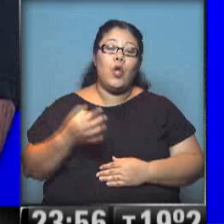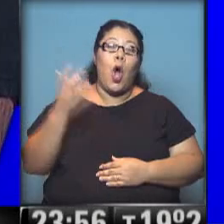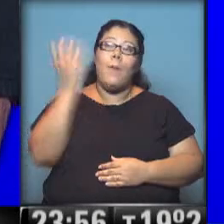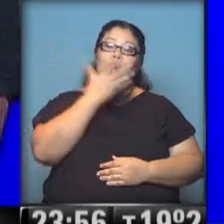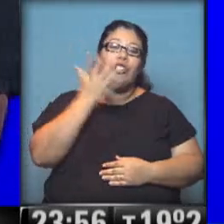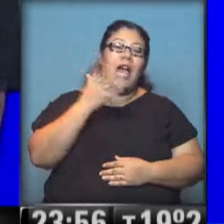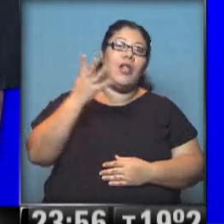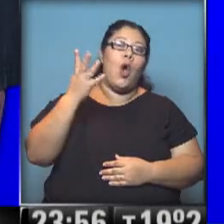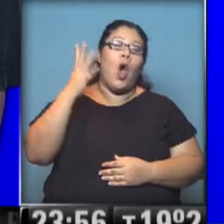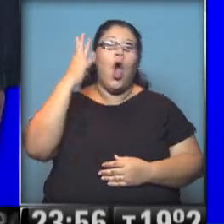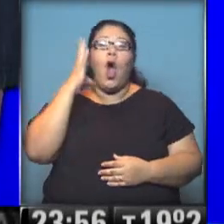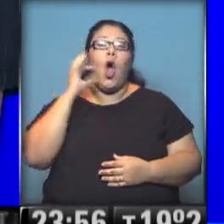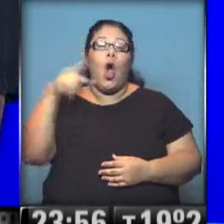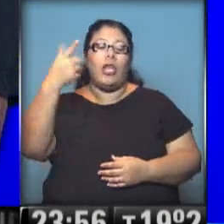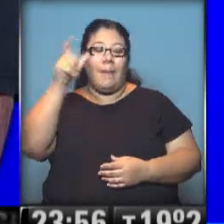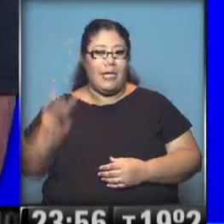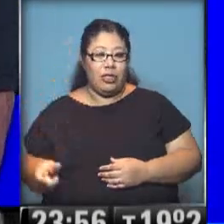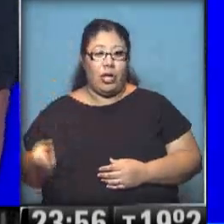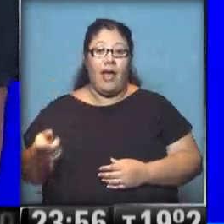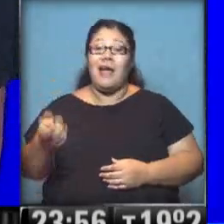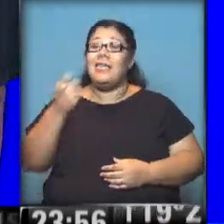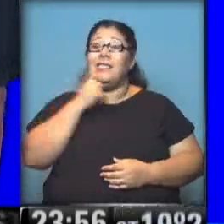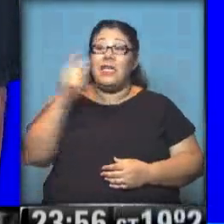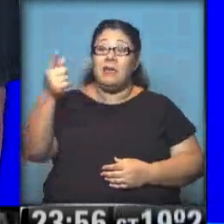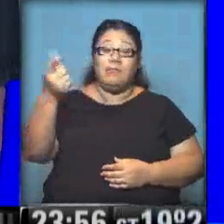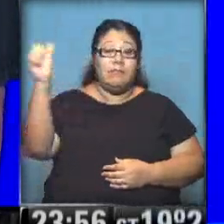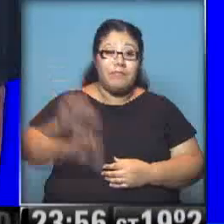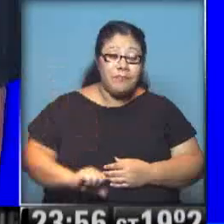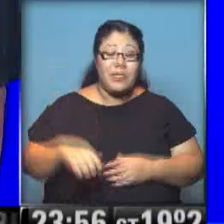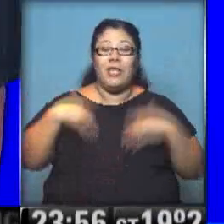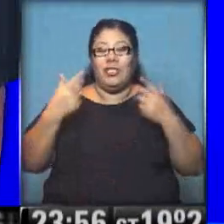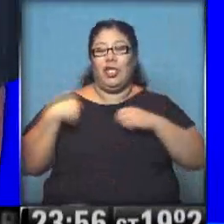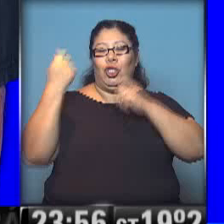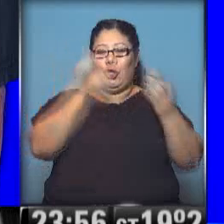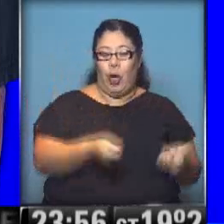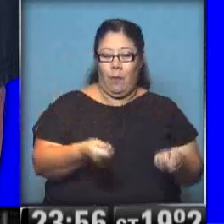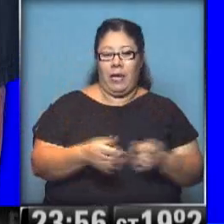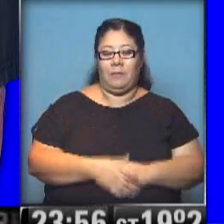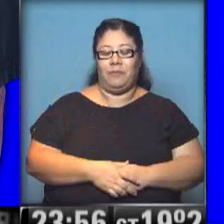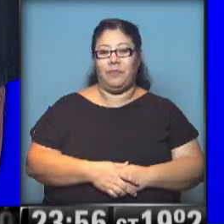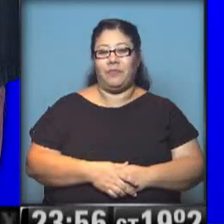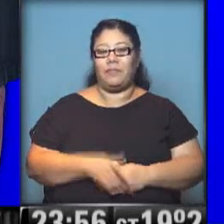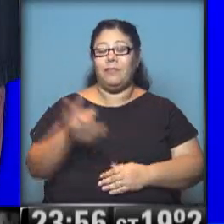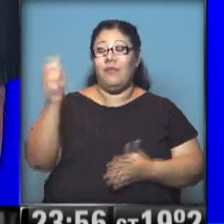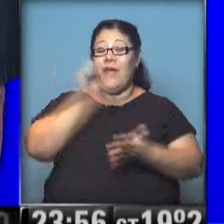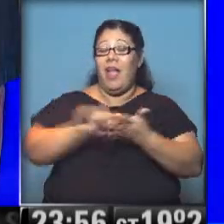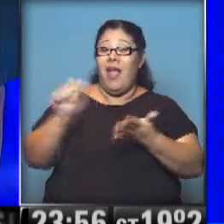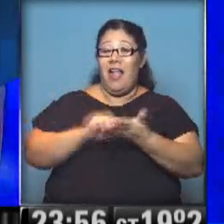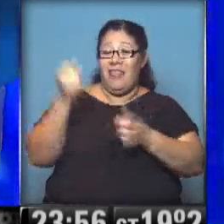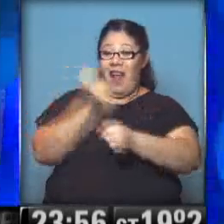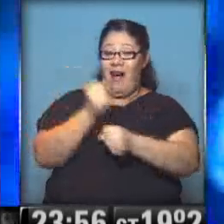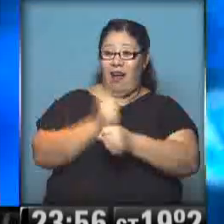tiene que venir a ocupar un espacio que otro no ocupa. Bien, la biografía apócrifa de Salas en uno de sus trabajos, se están viendo